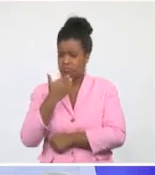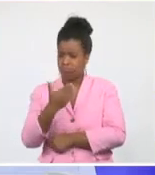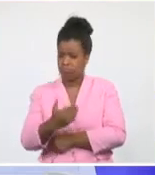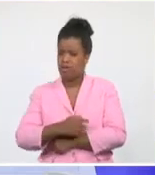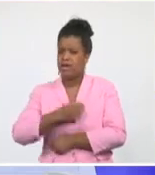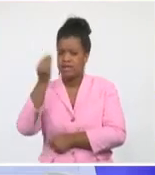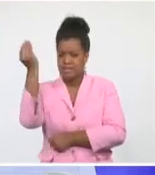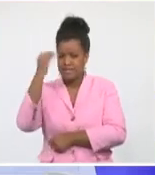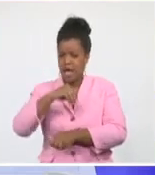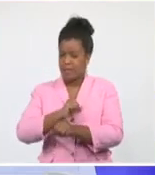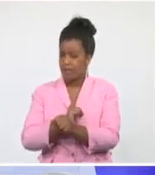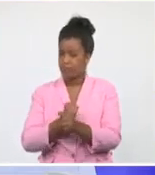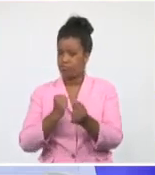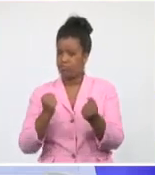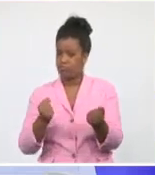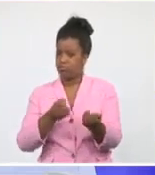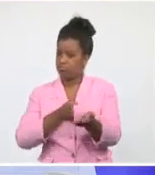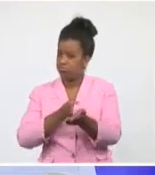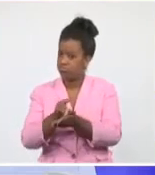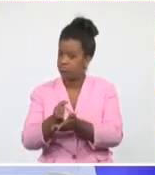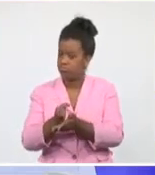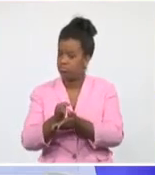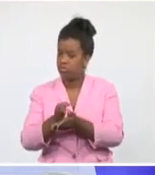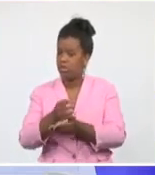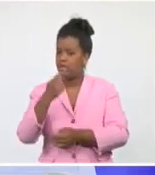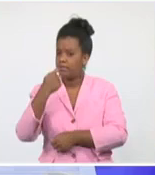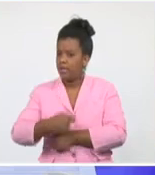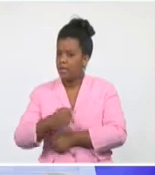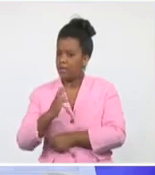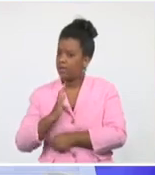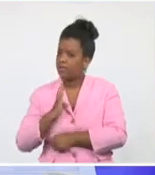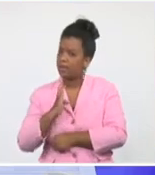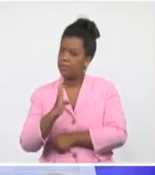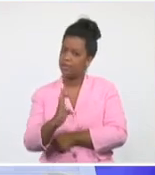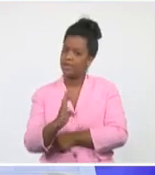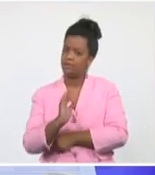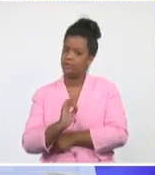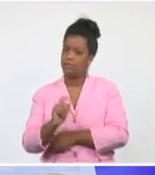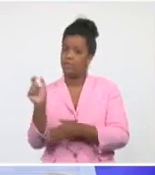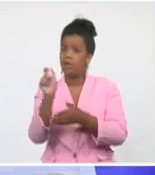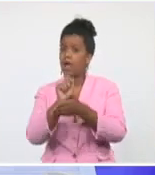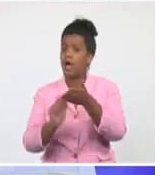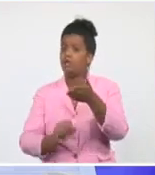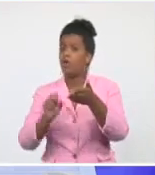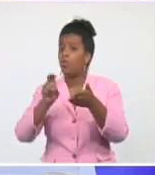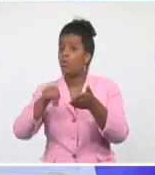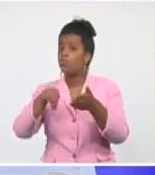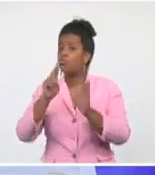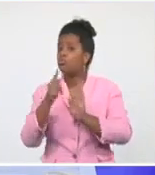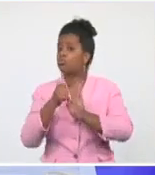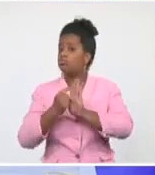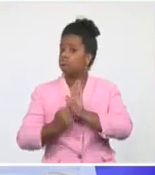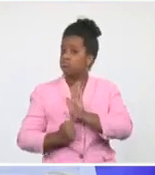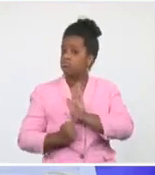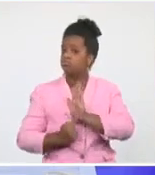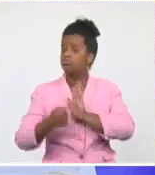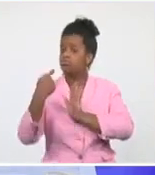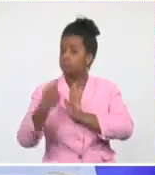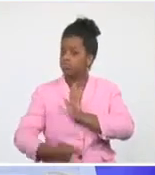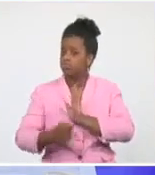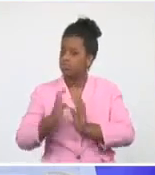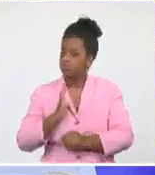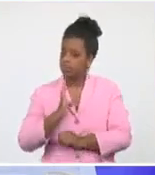la intromisión y actuar con respeto a la Carta de las Naciones Unidas y la Proclama de América